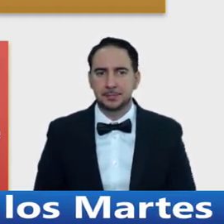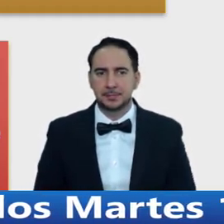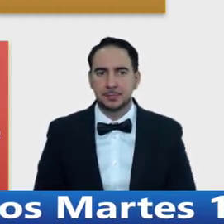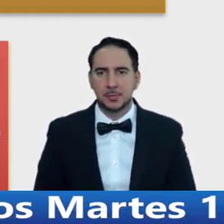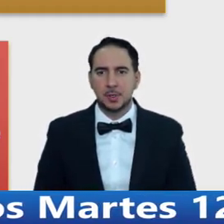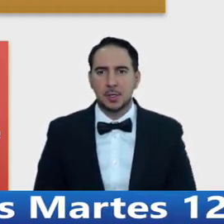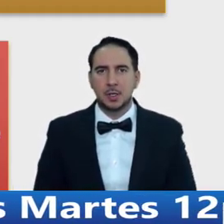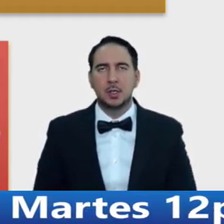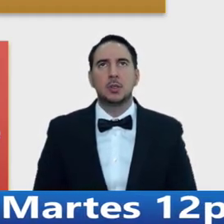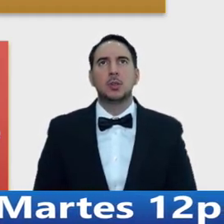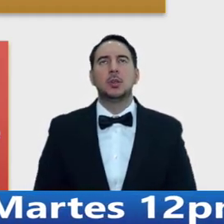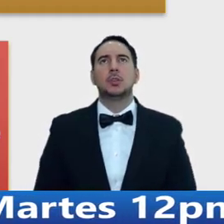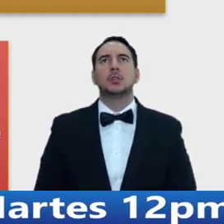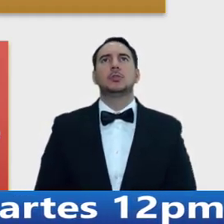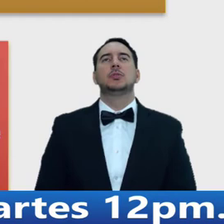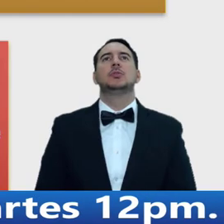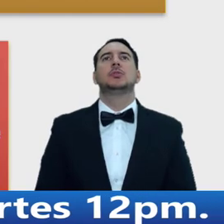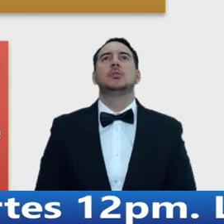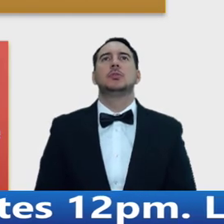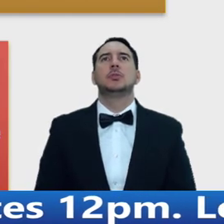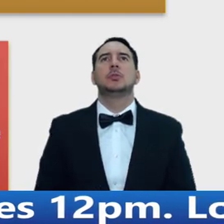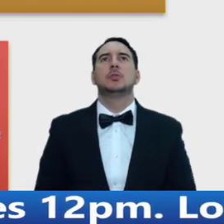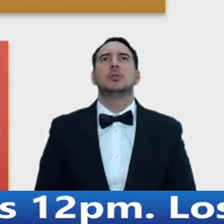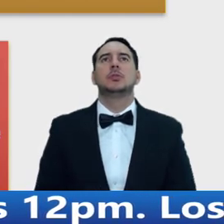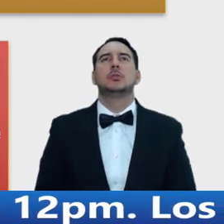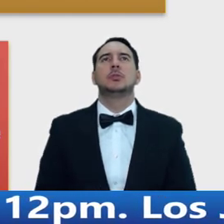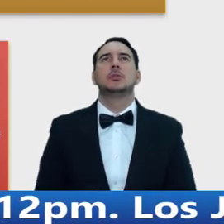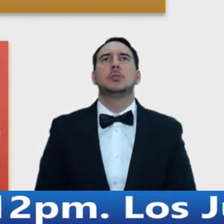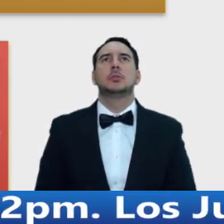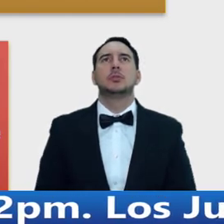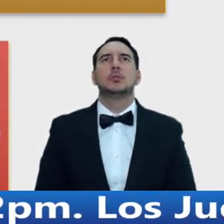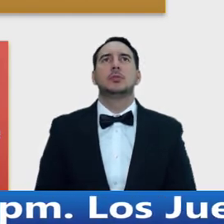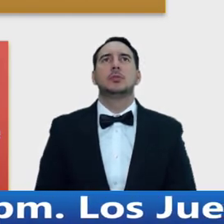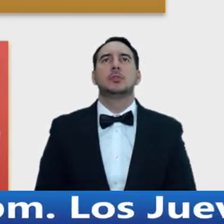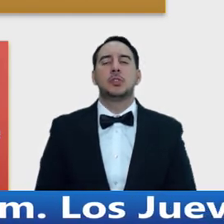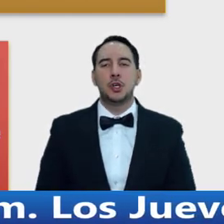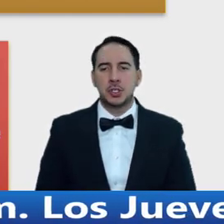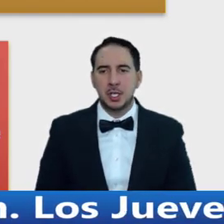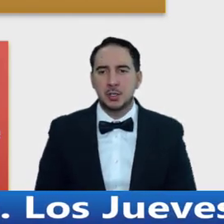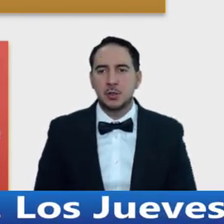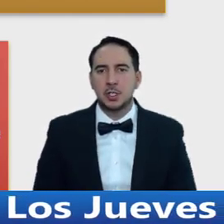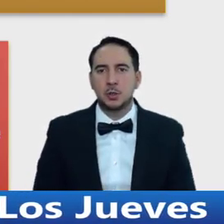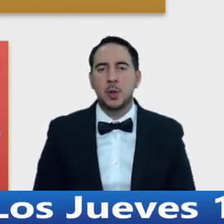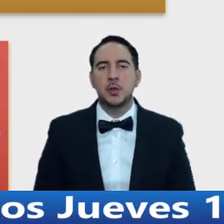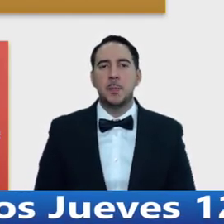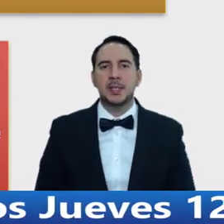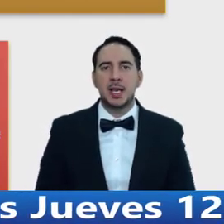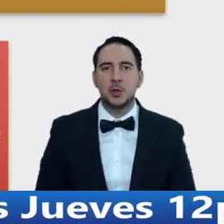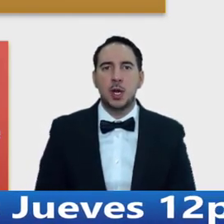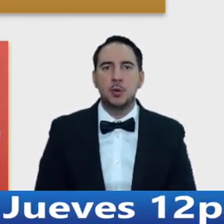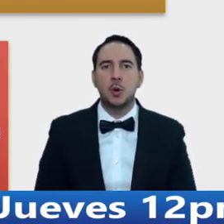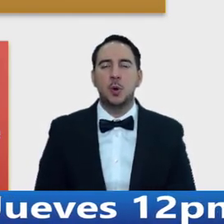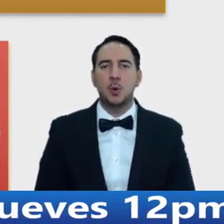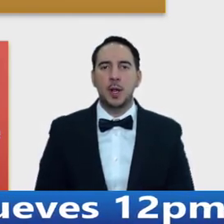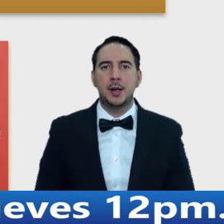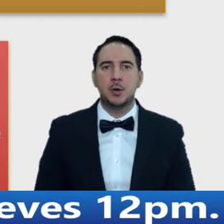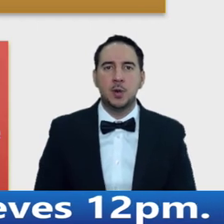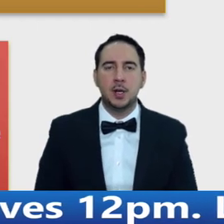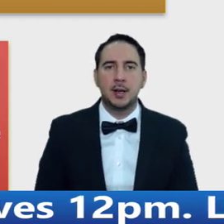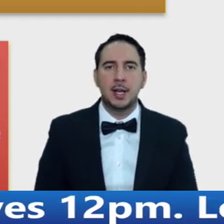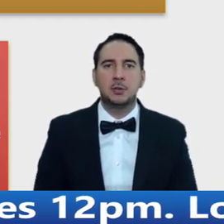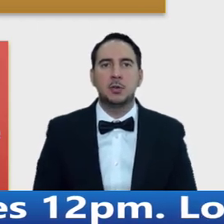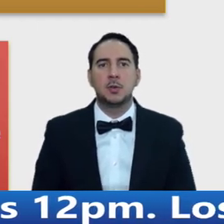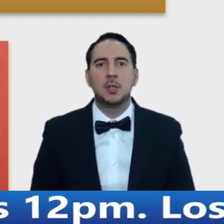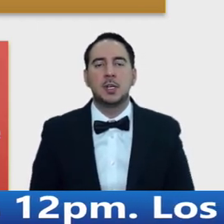alguien, no. Pues yo sé que le has ayudado a alguien que ha estado haciendo shadowing. Yo sí, yo sí tuve. Yo empecé ayudando una